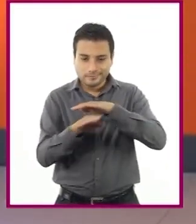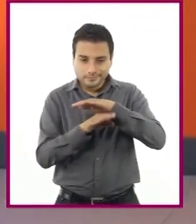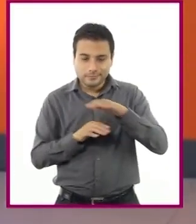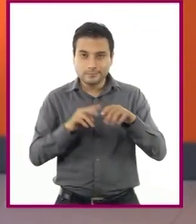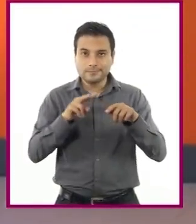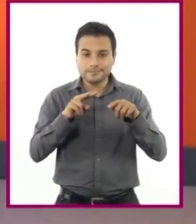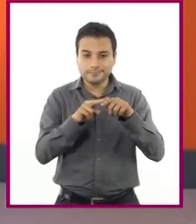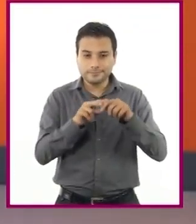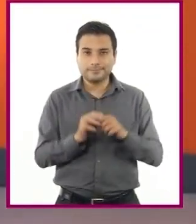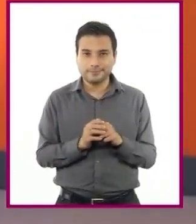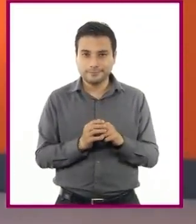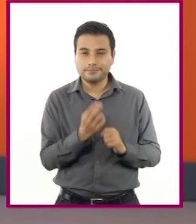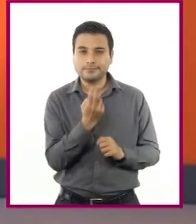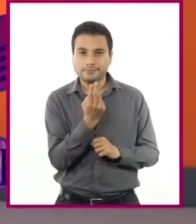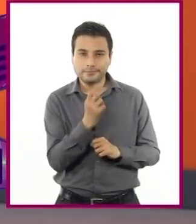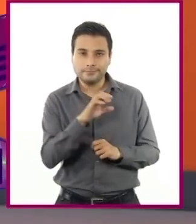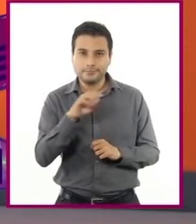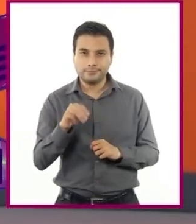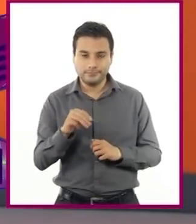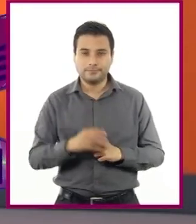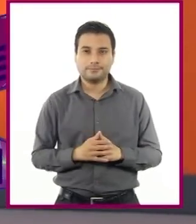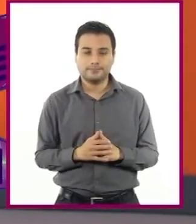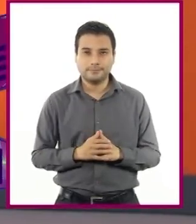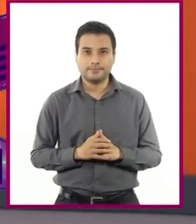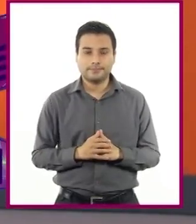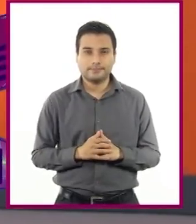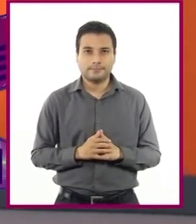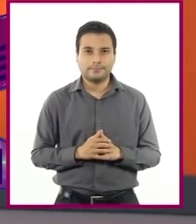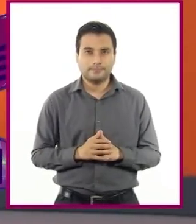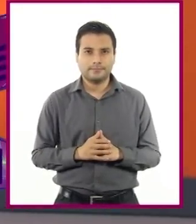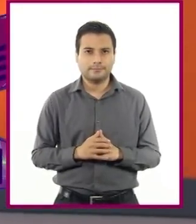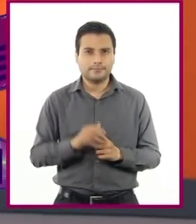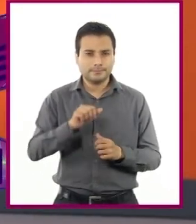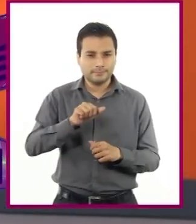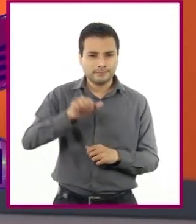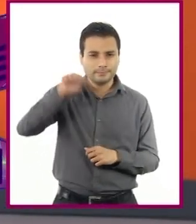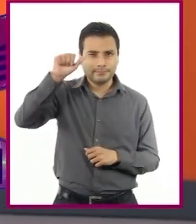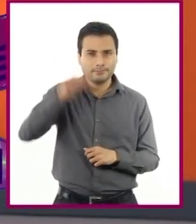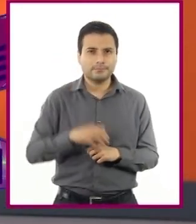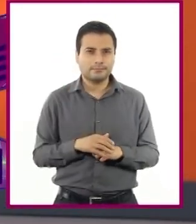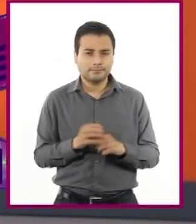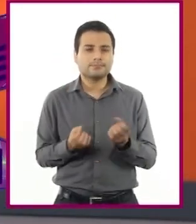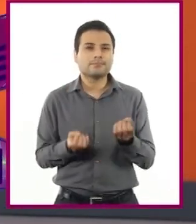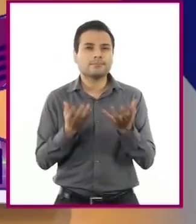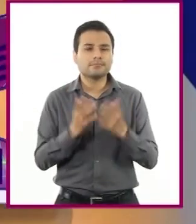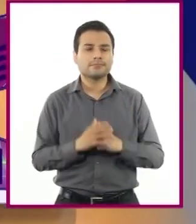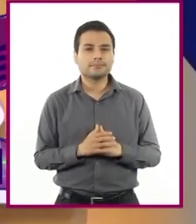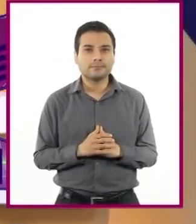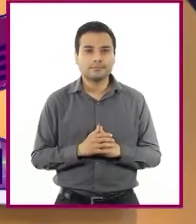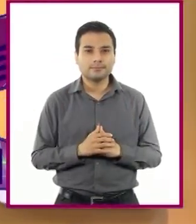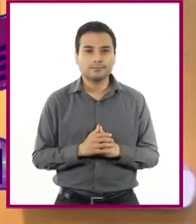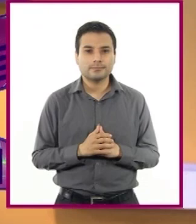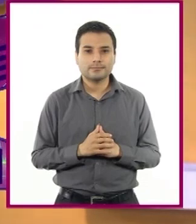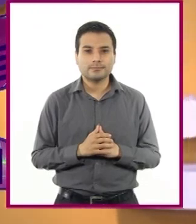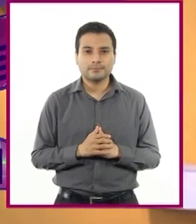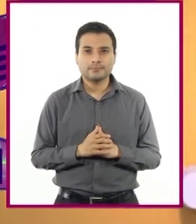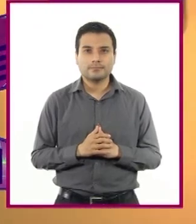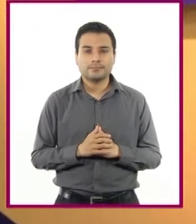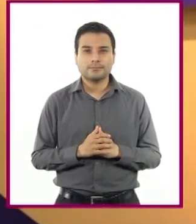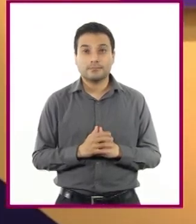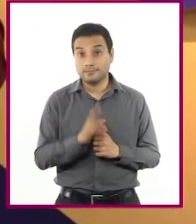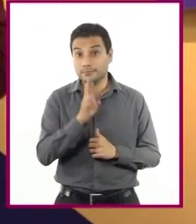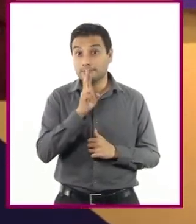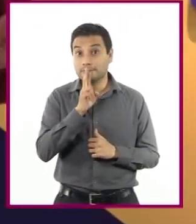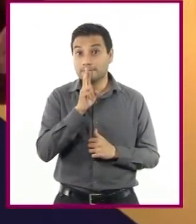de 25 centímetros cuadrados. ¿Cuál es la altura del molde que debe fabricar? Para conocer